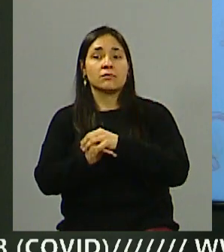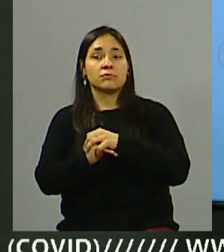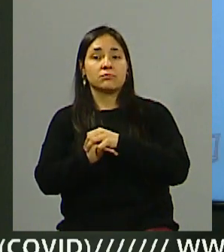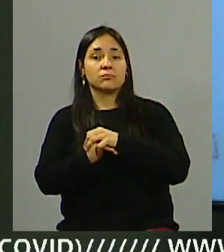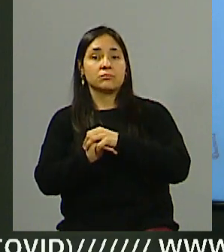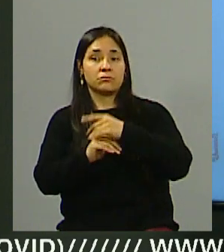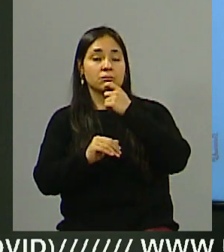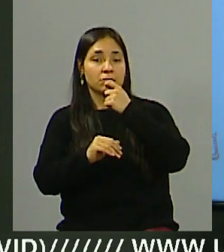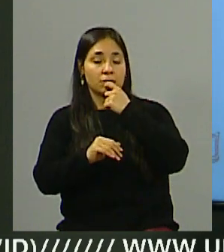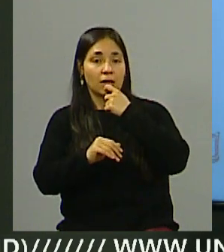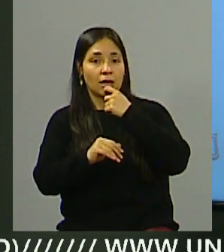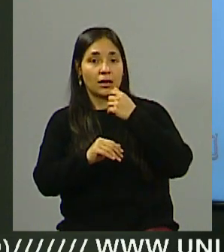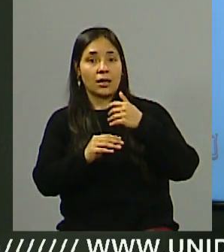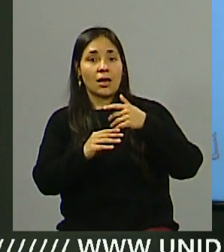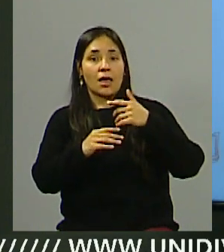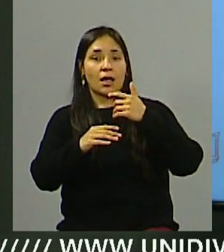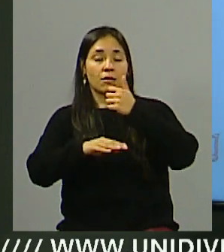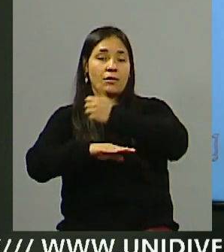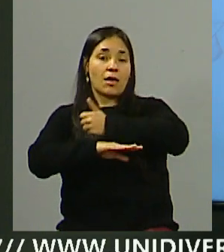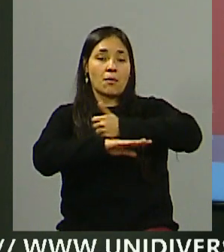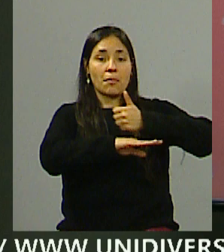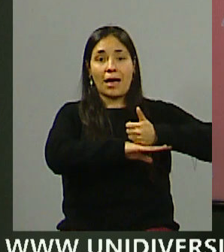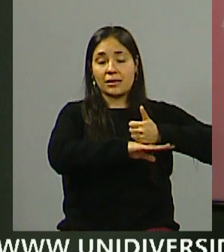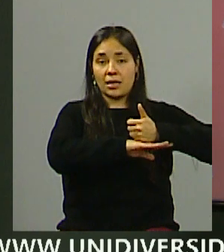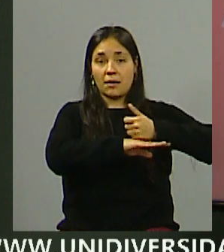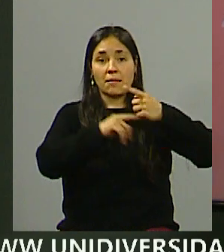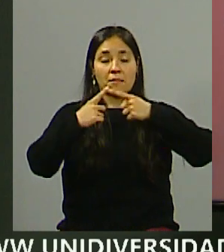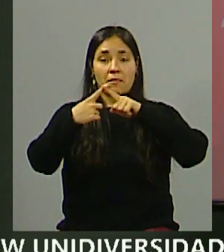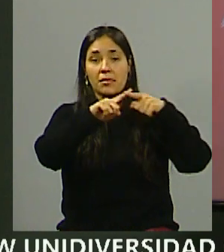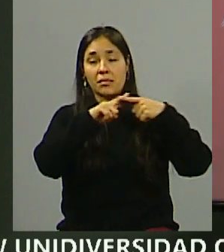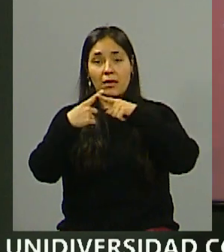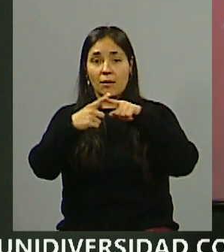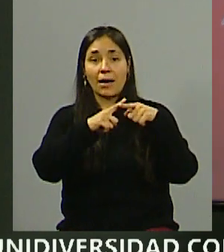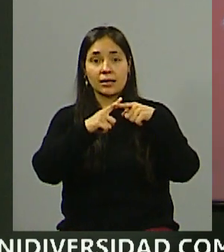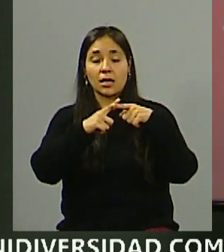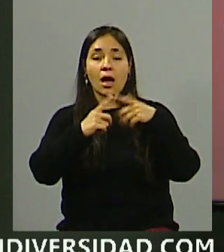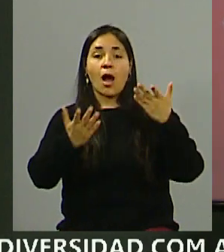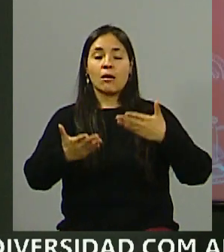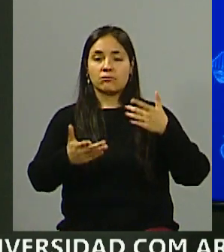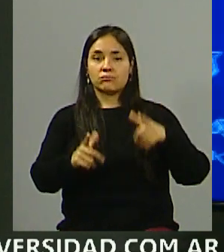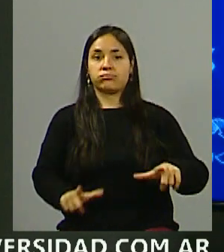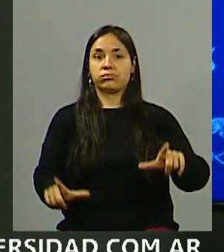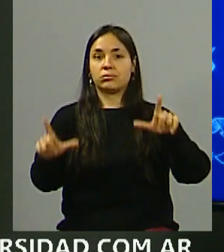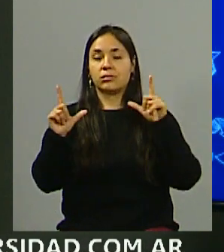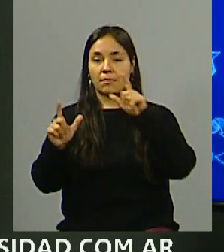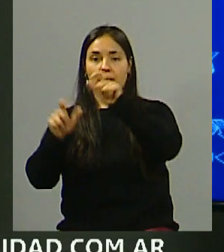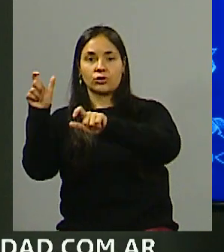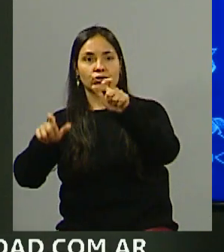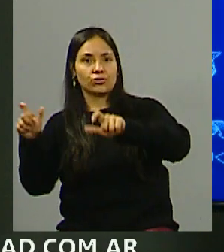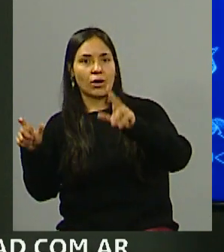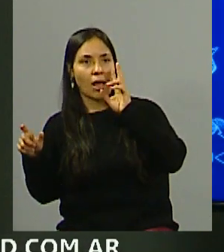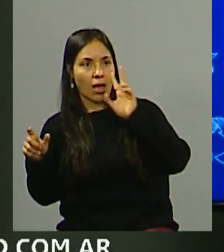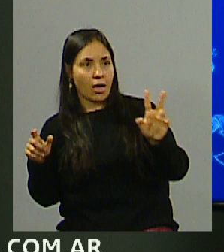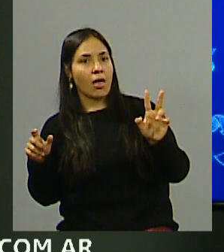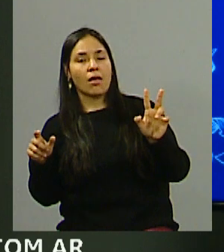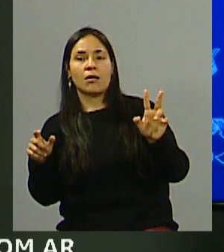que se lució en el debate presidencial, y es así, sobre todo de parte de los indecisos en Ecuador, que terminaron volcándose